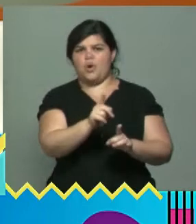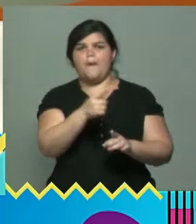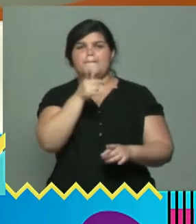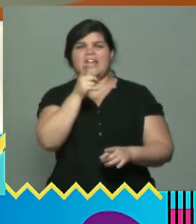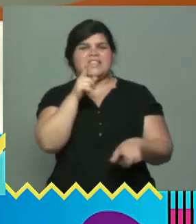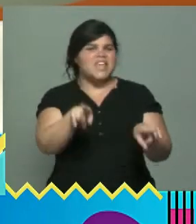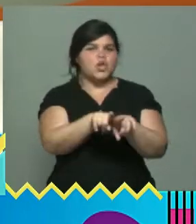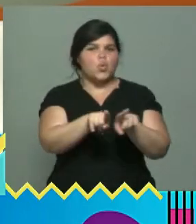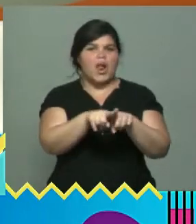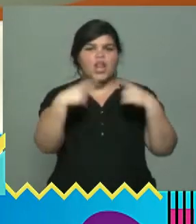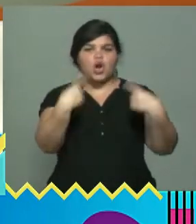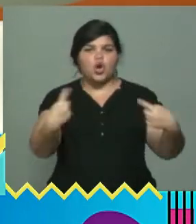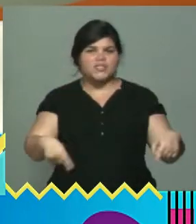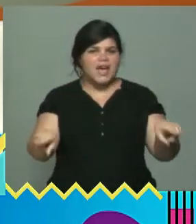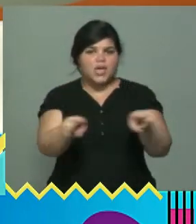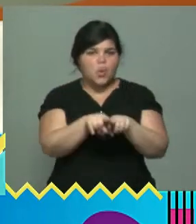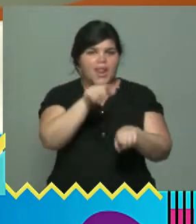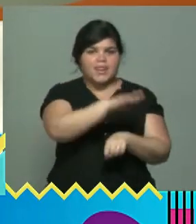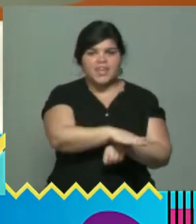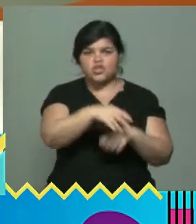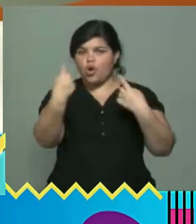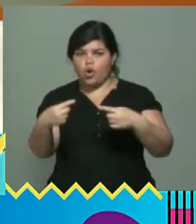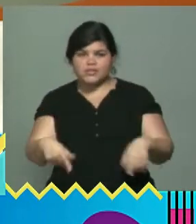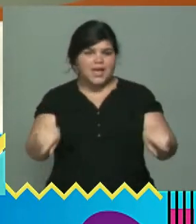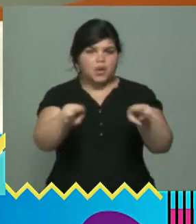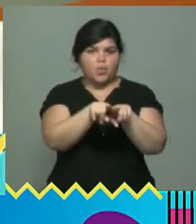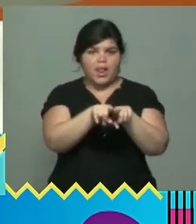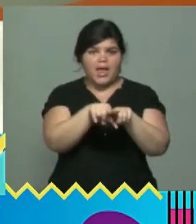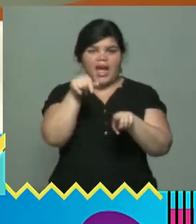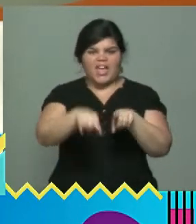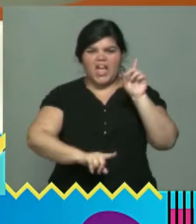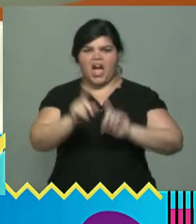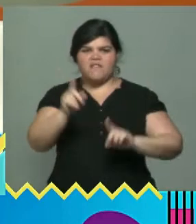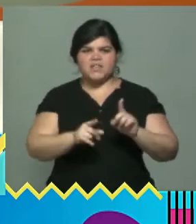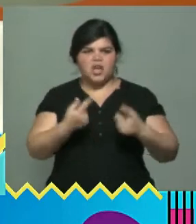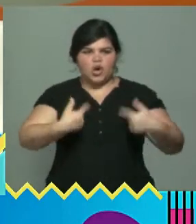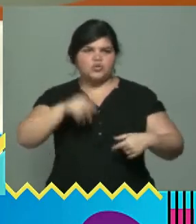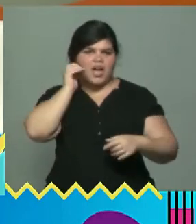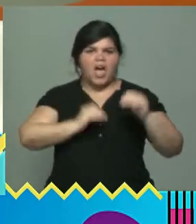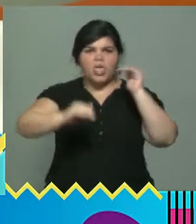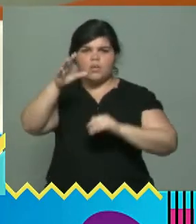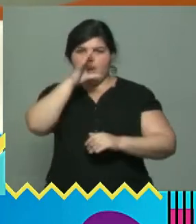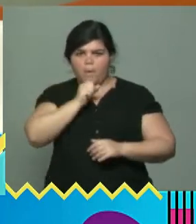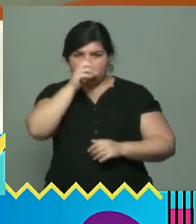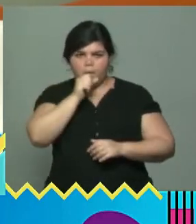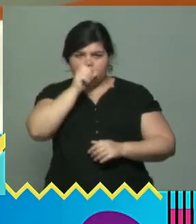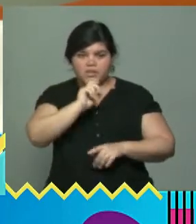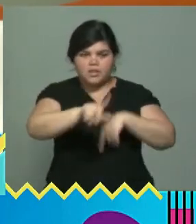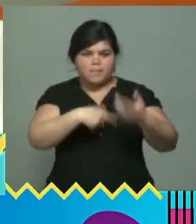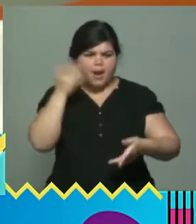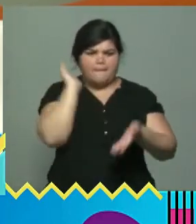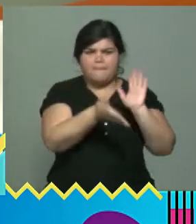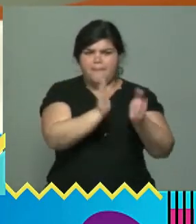casos y un objeto en el que se depositan todas las impotencias de los adultos básicamente y se manifiestan en este maltrato. Digo, el maltrato